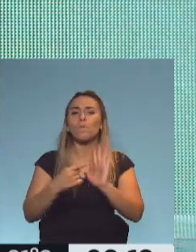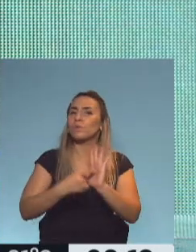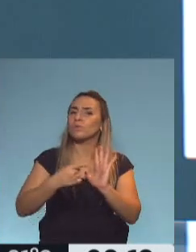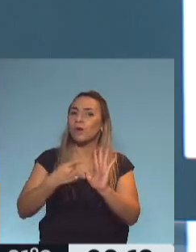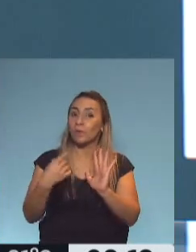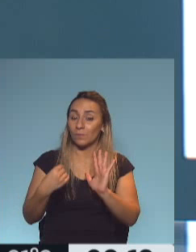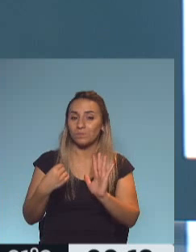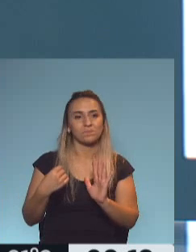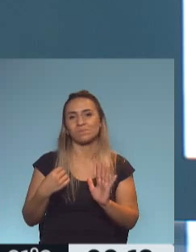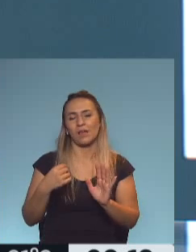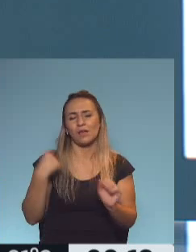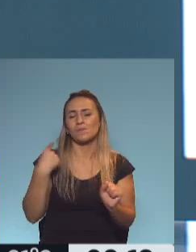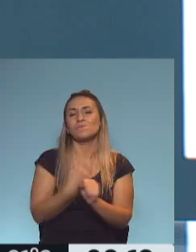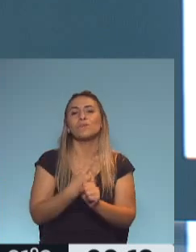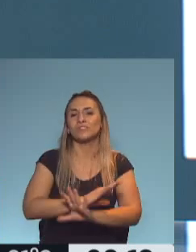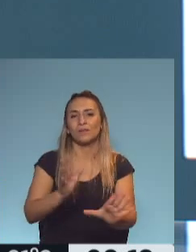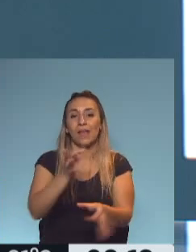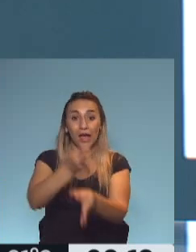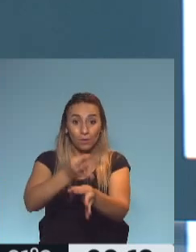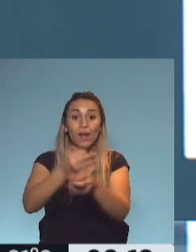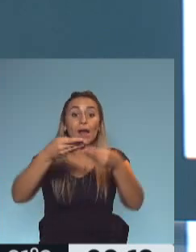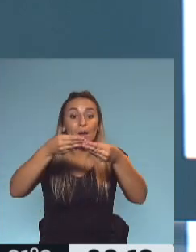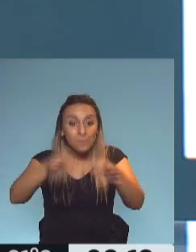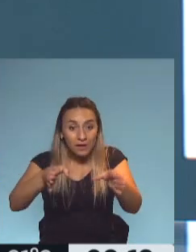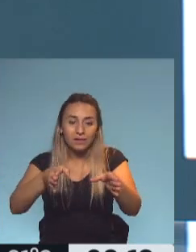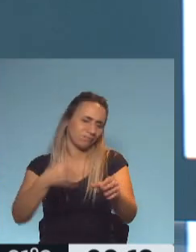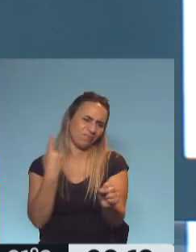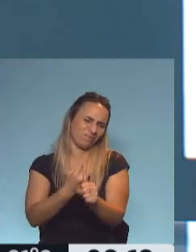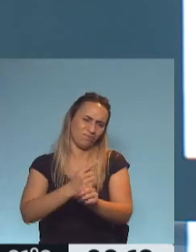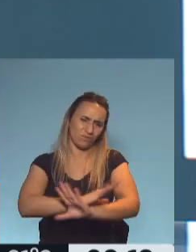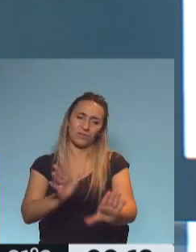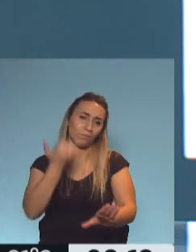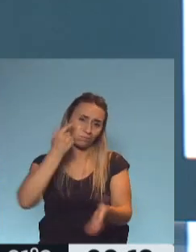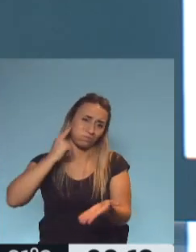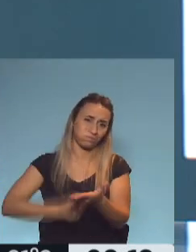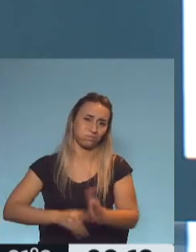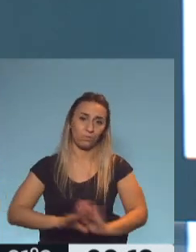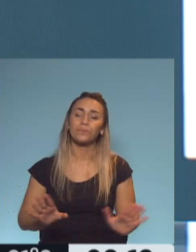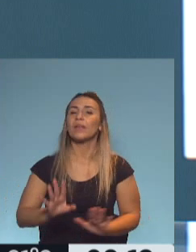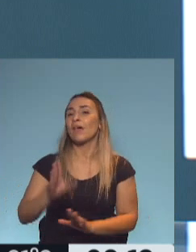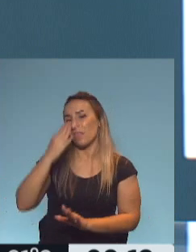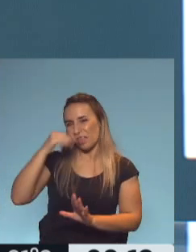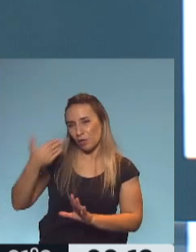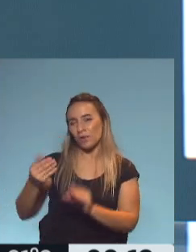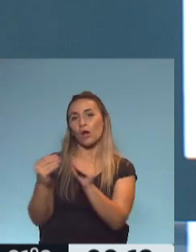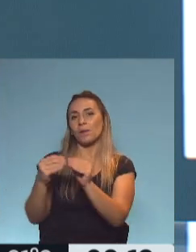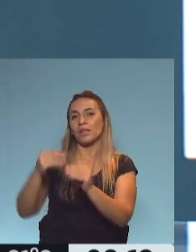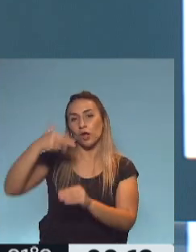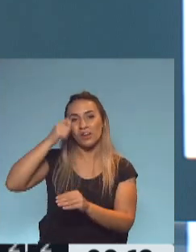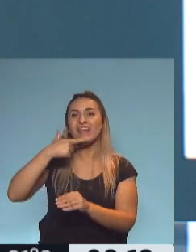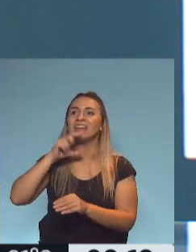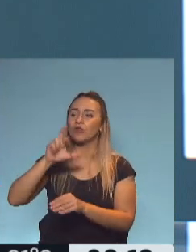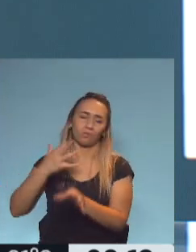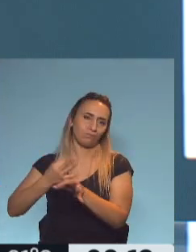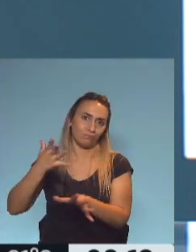ninguna posibilidad de marcha atrás con las escuelas y parece, en un ratito creo que nuestro experto en temas judiciales lo va a aclarar, pero parece muy difícil que